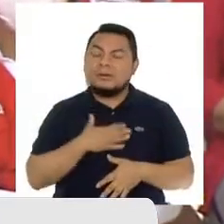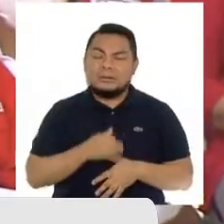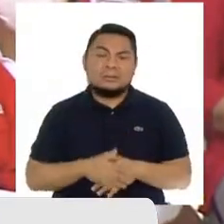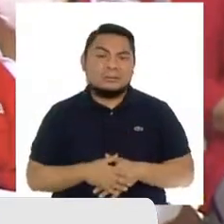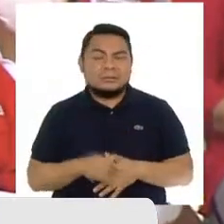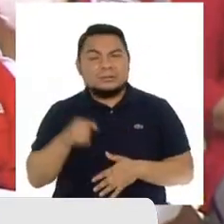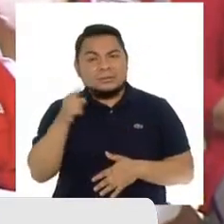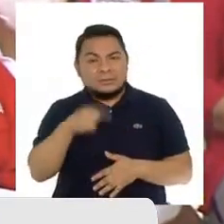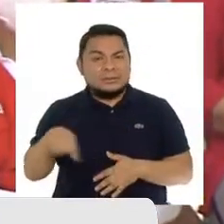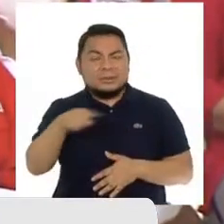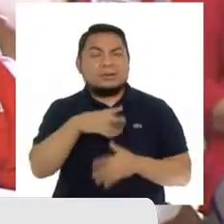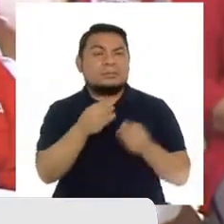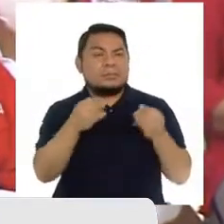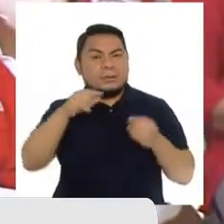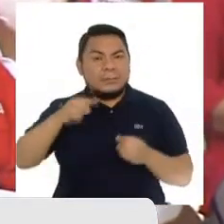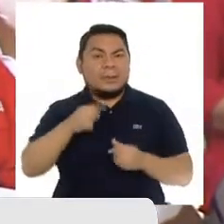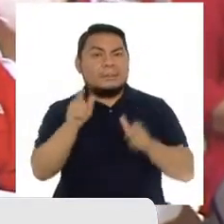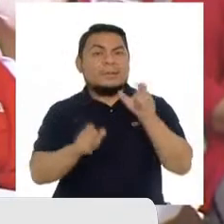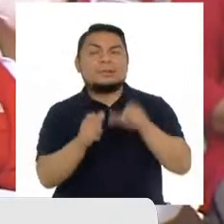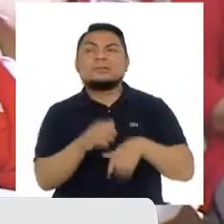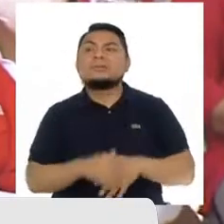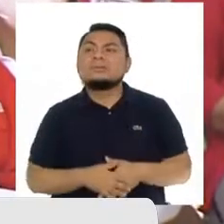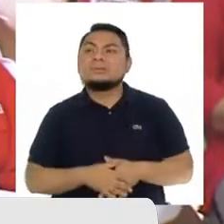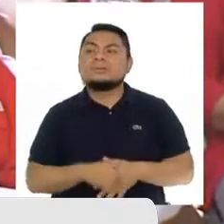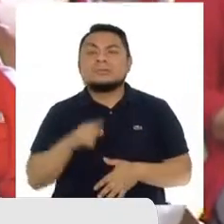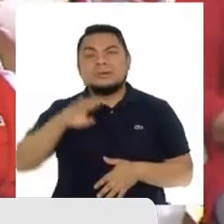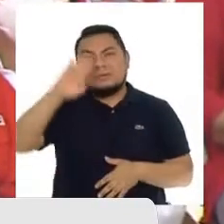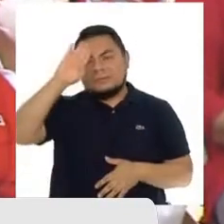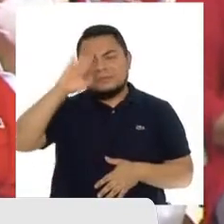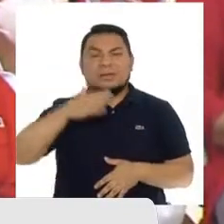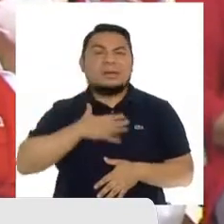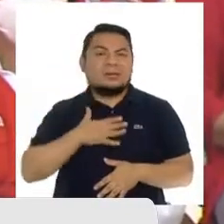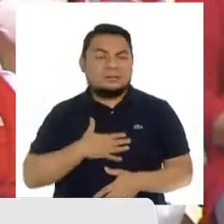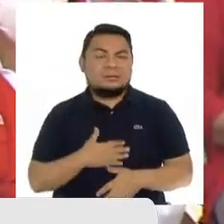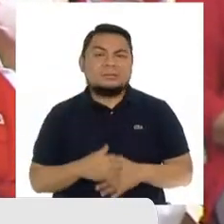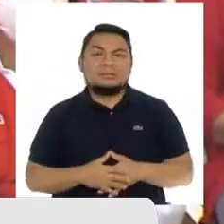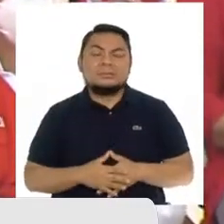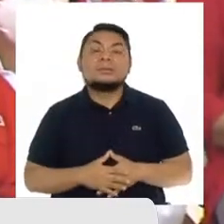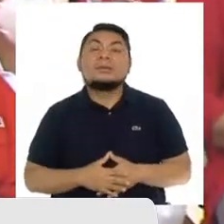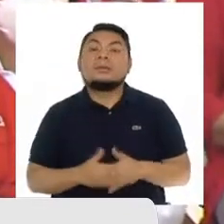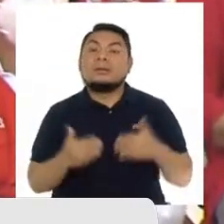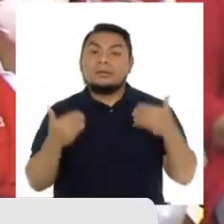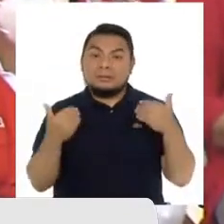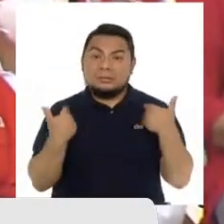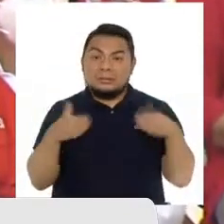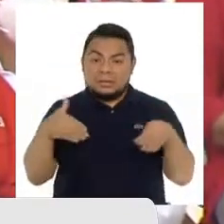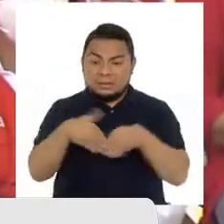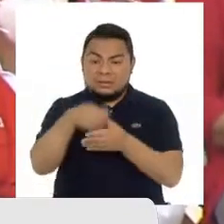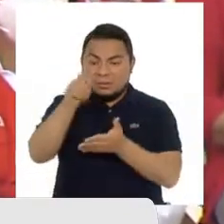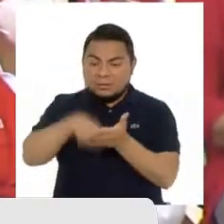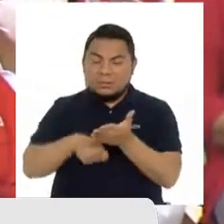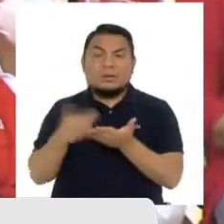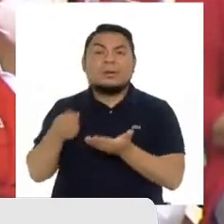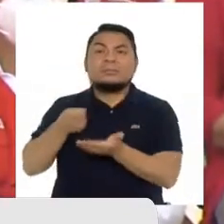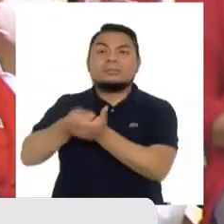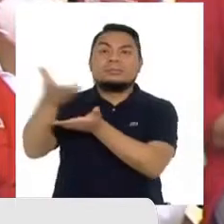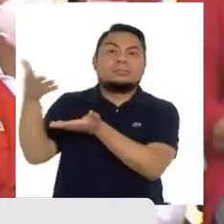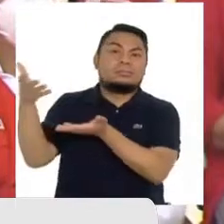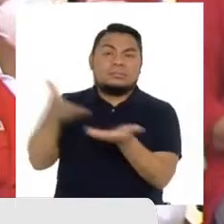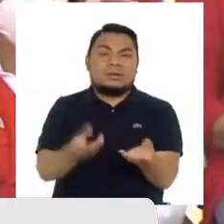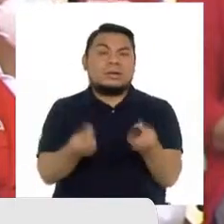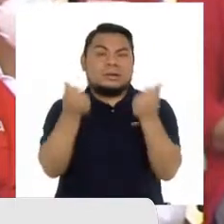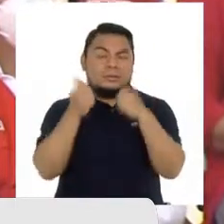y personas con como erbil apiladas tenemos contratos para la provisión oportuna